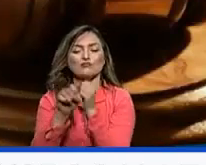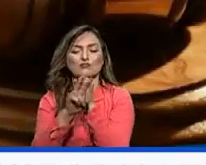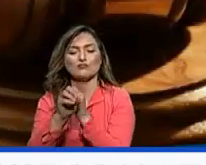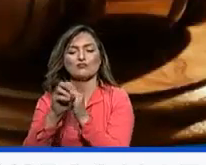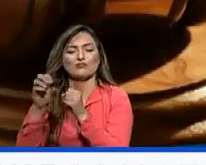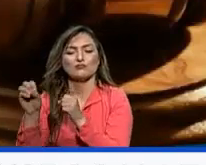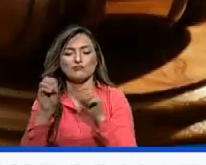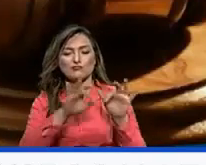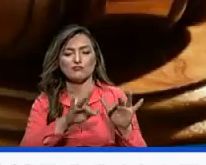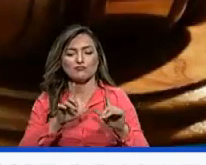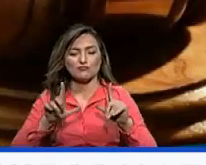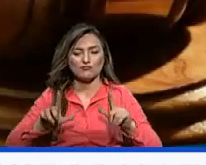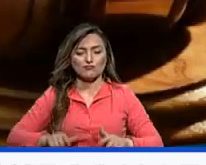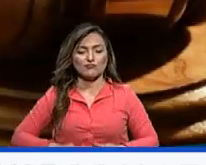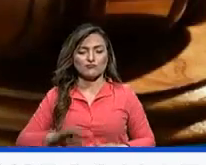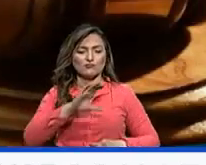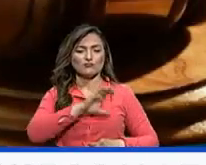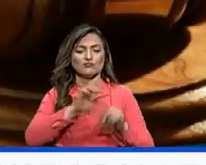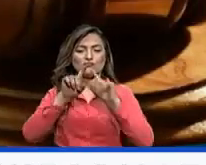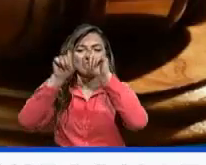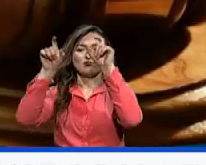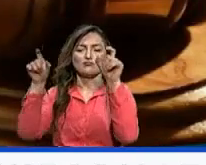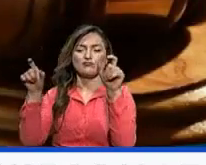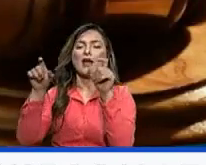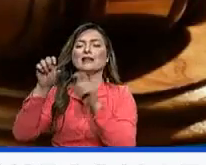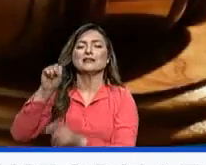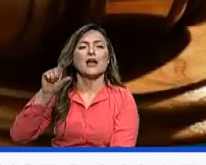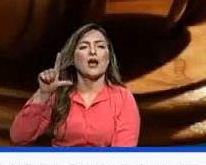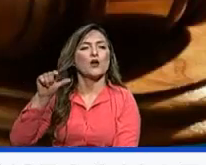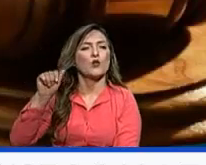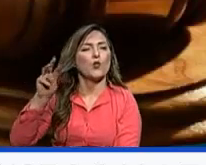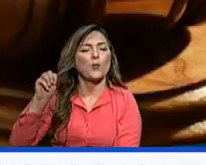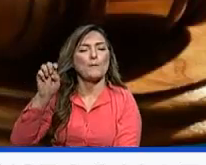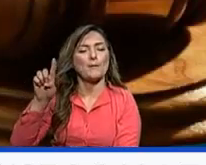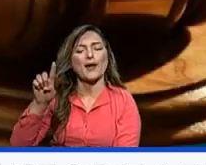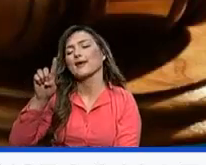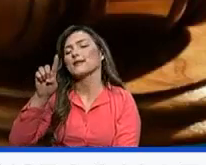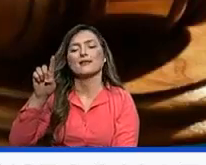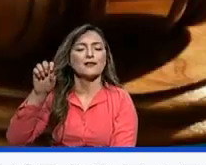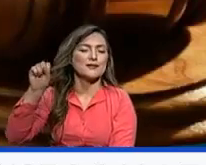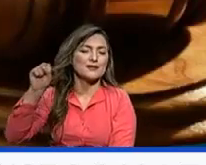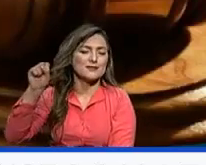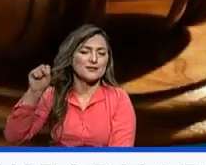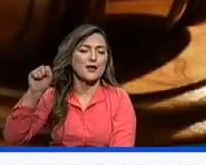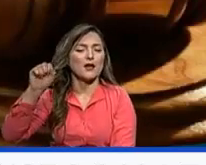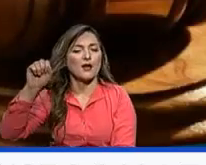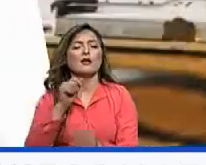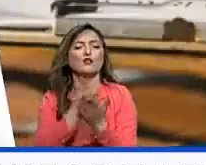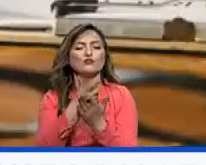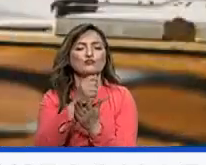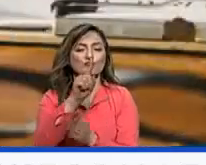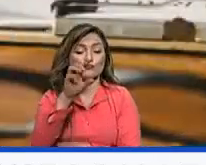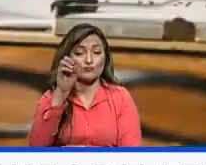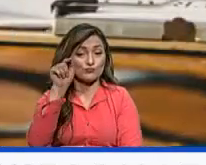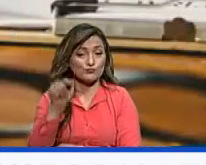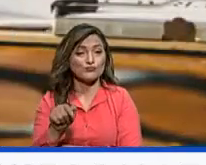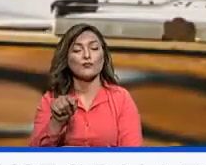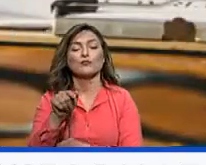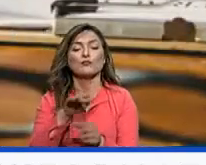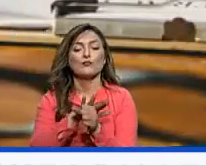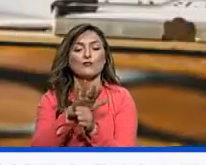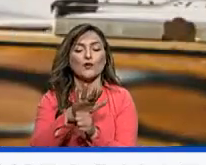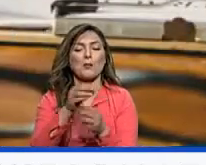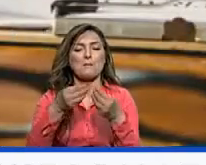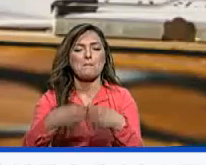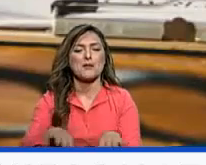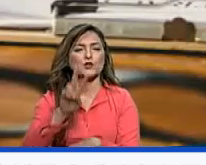la Secretaría de Salud del municipio y la empresa Salumed S.A. para la adquisición de 100.000 pruebas para la detección de COVID, se dio un perjuicio de